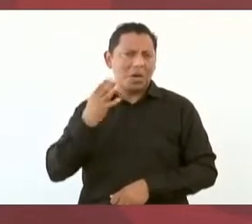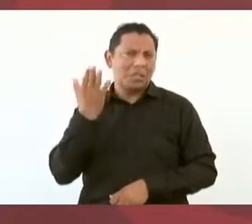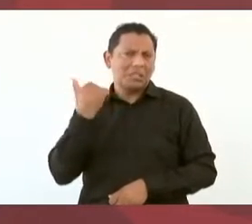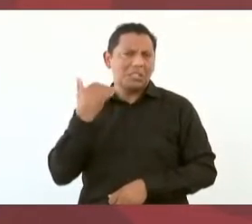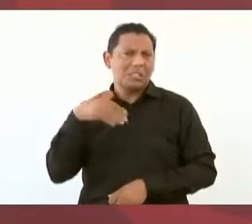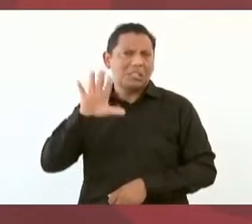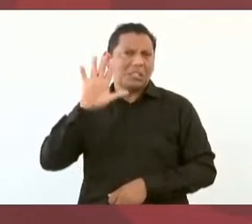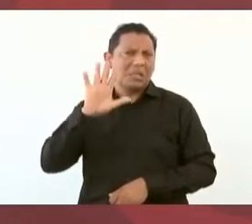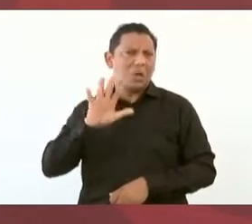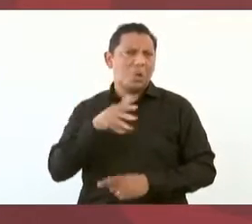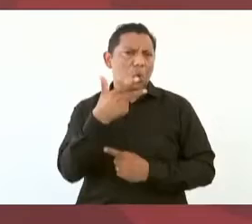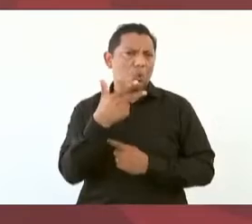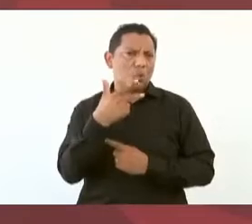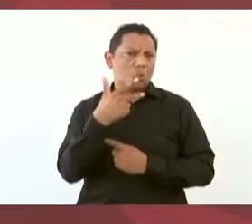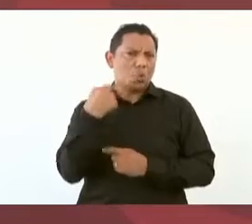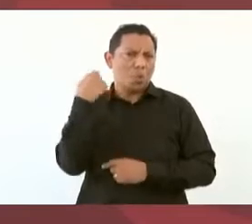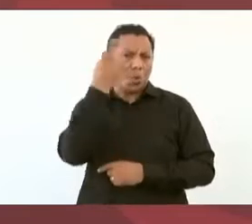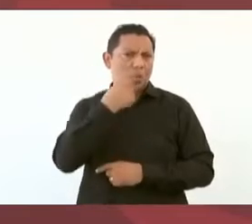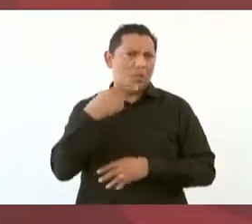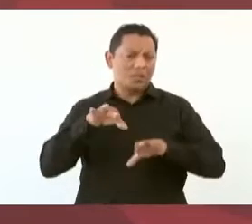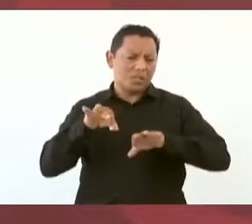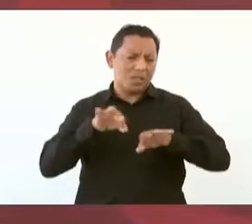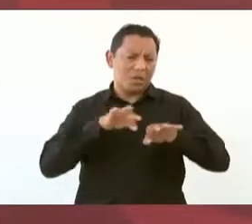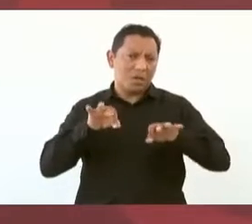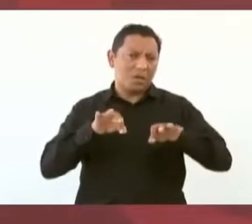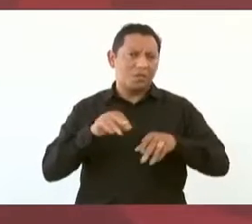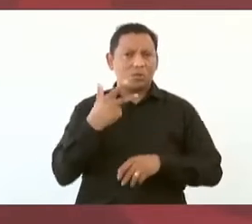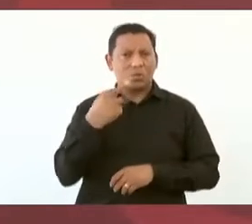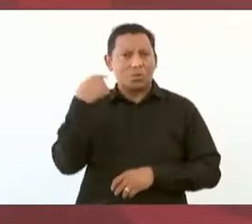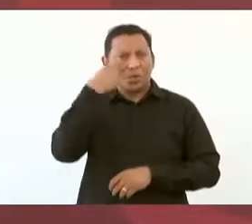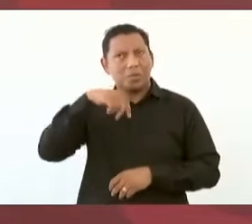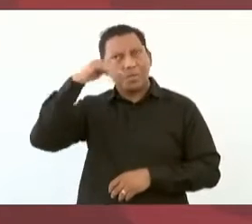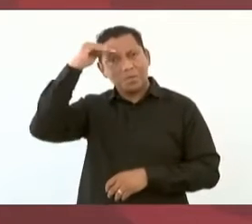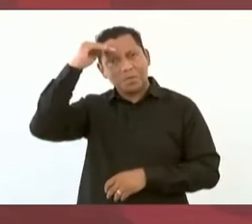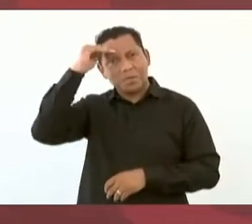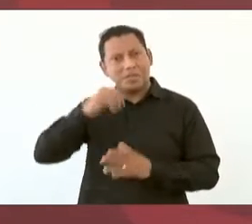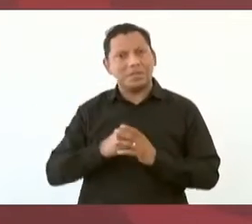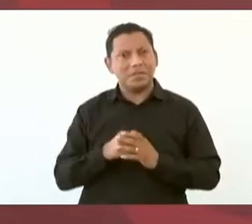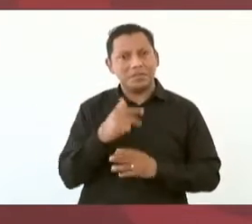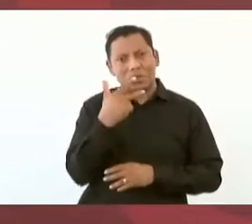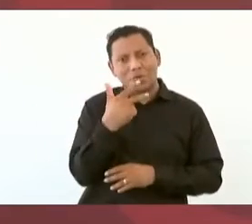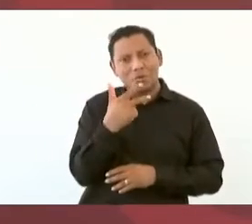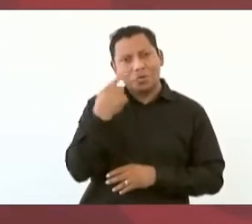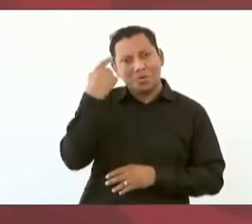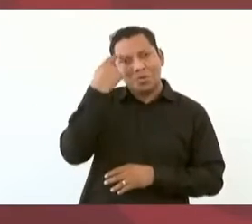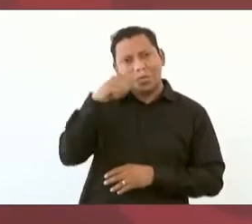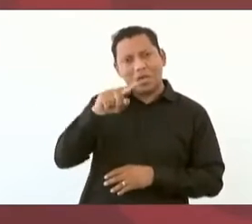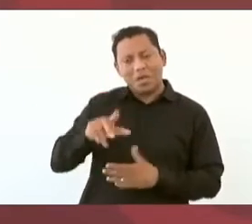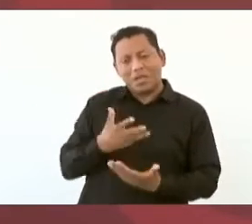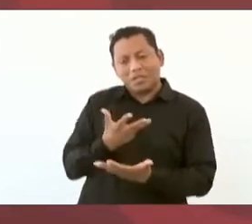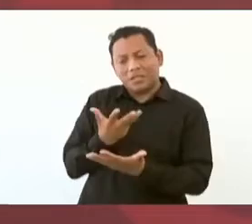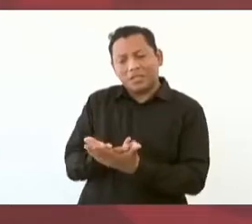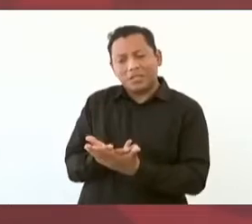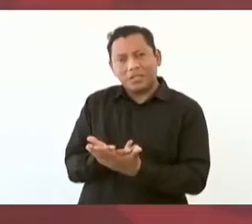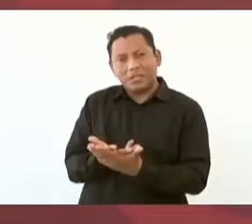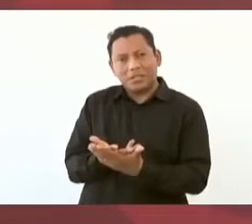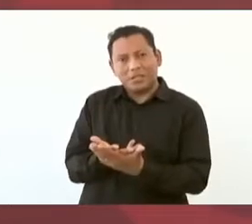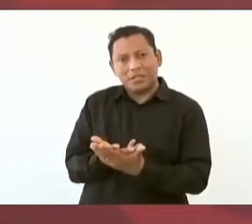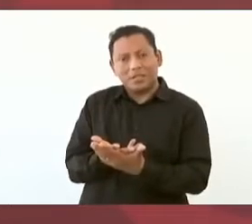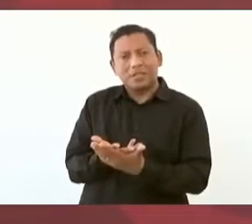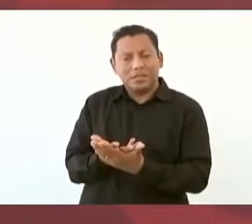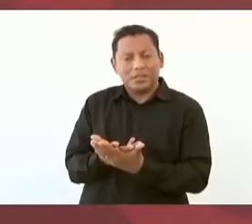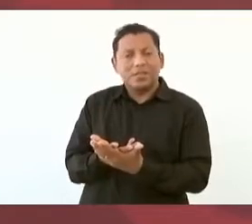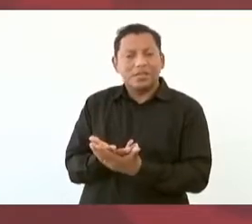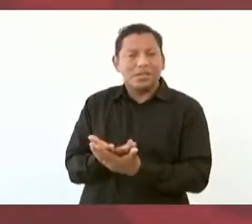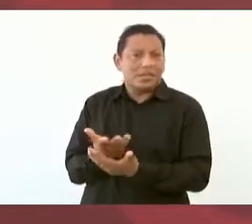eran 8 horas para trabajar, 8 para pensar y 8 para descansar. Eso lo definió